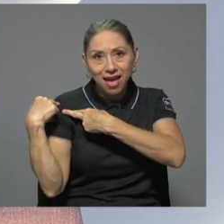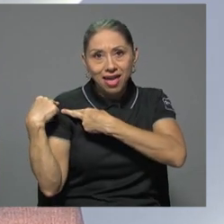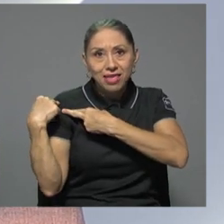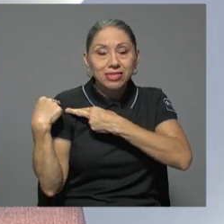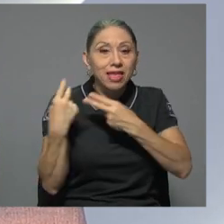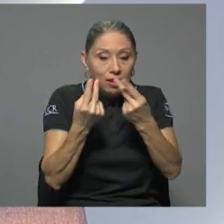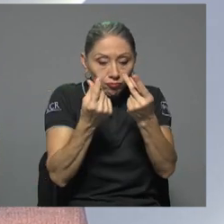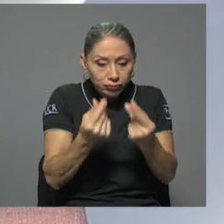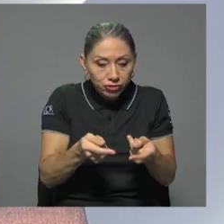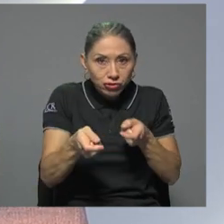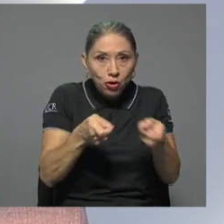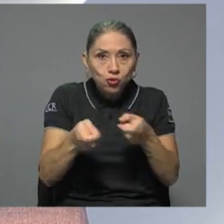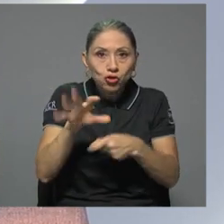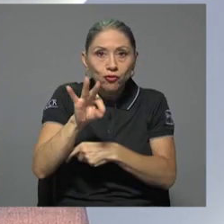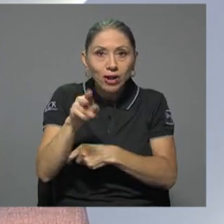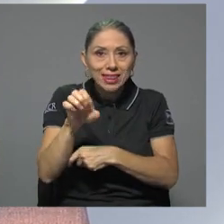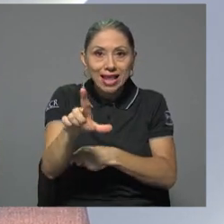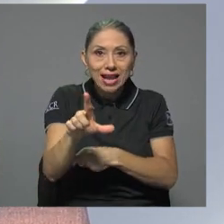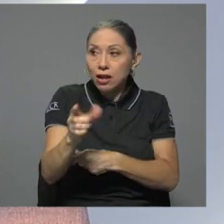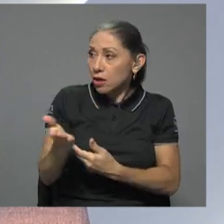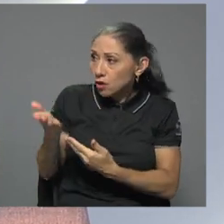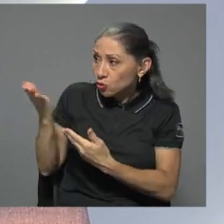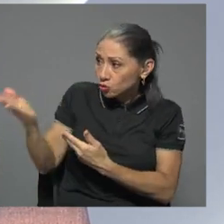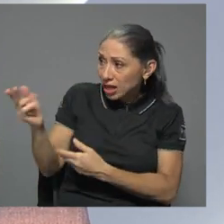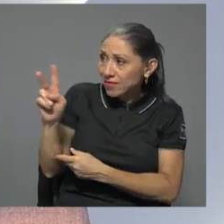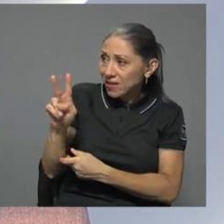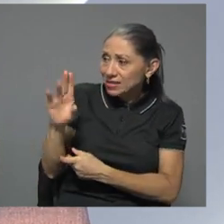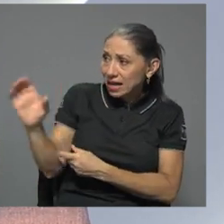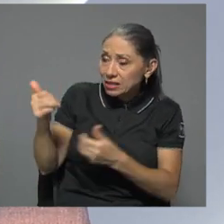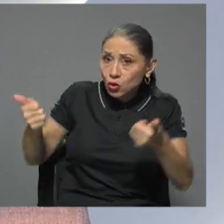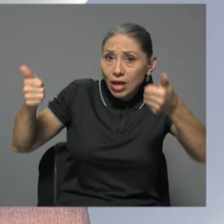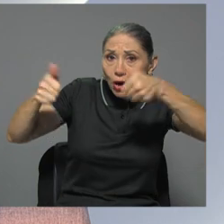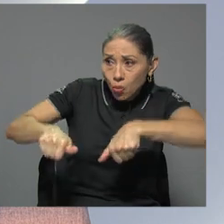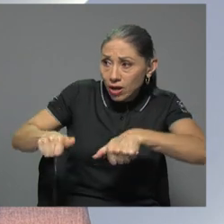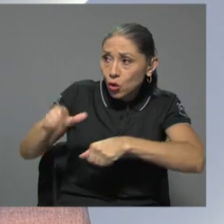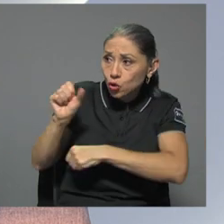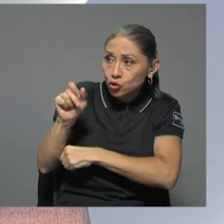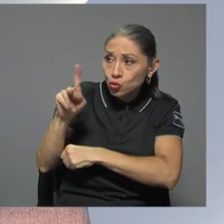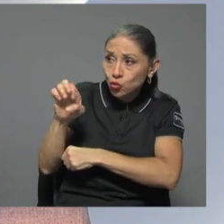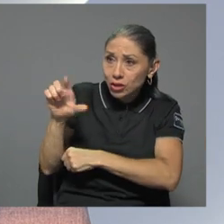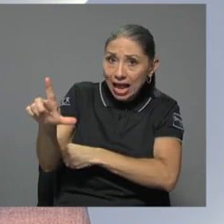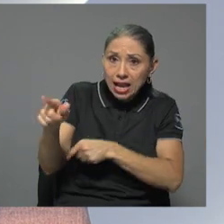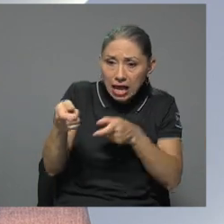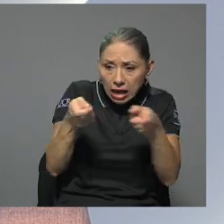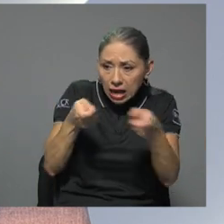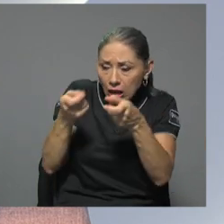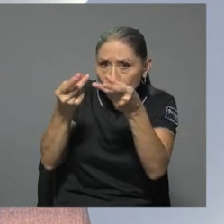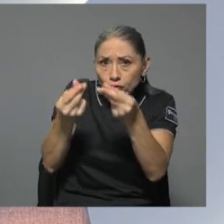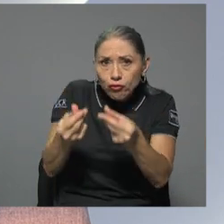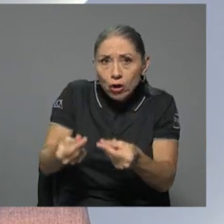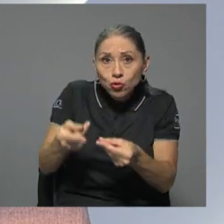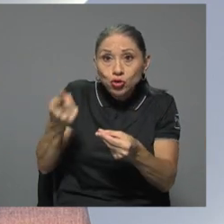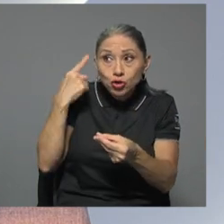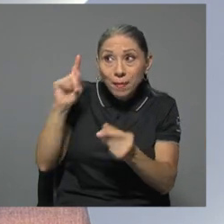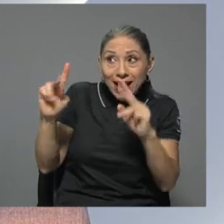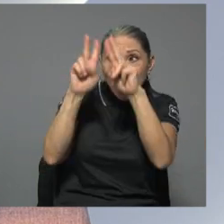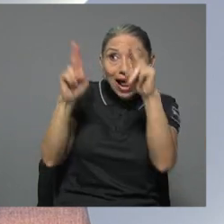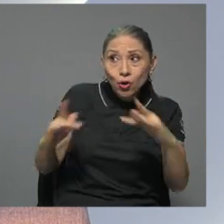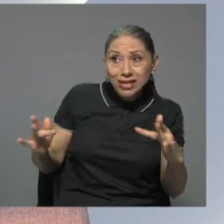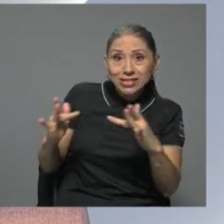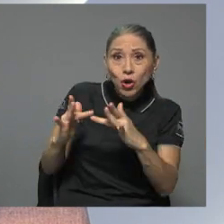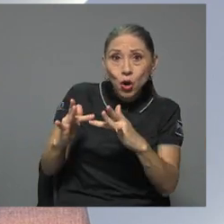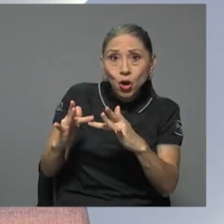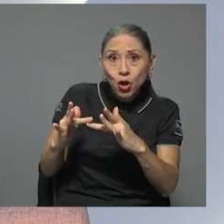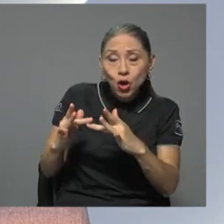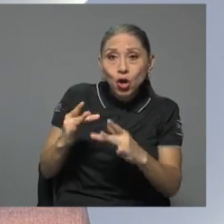de fonatel vanessa caso se está de acuerdo con que el shuttle siga siendo el que maneje los recursos para la conexión nada más quisiera